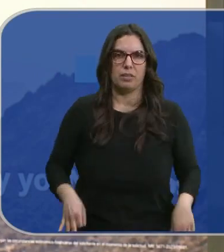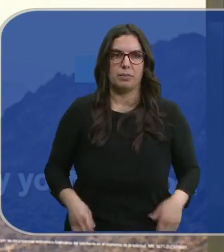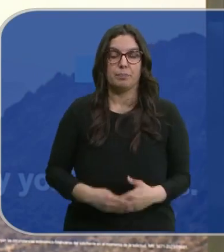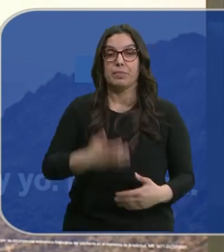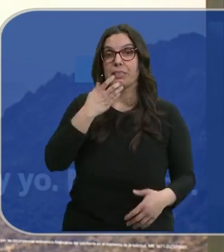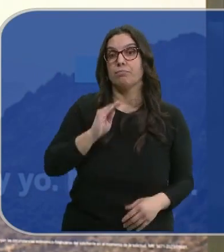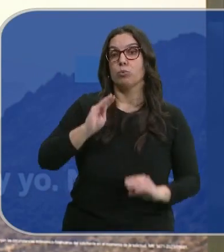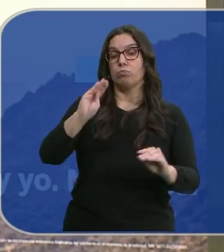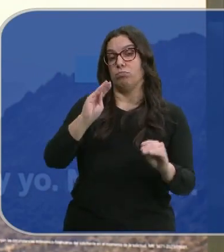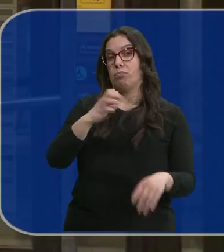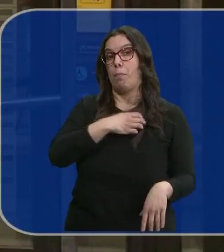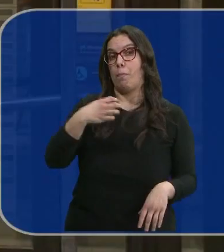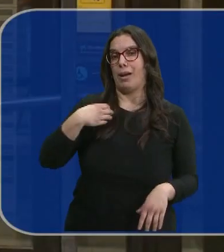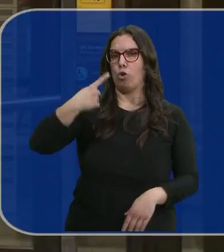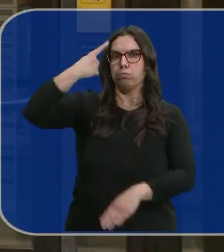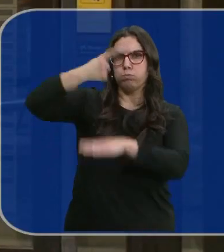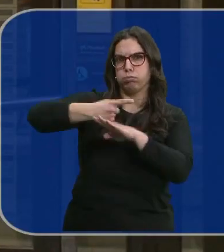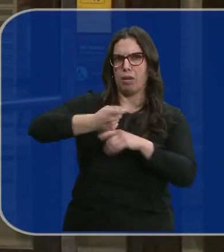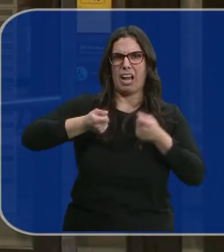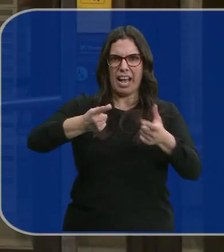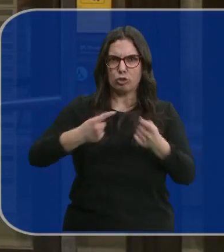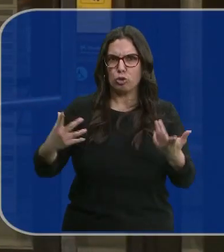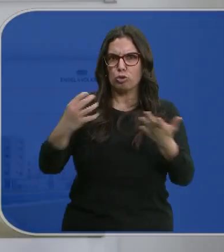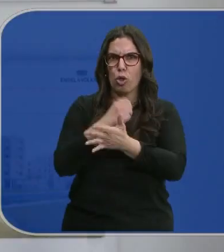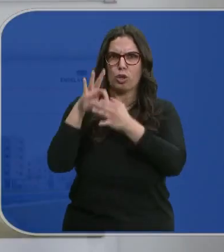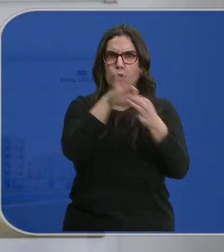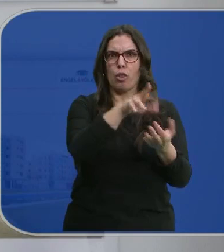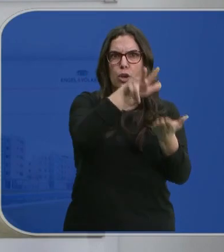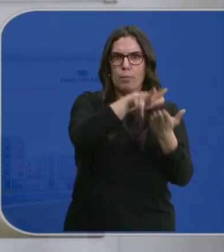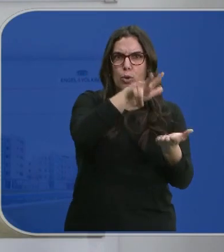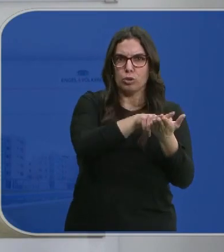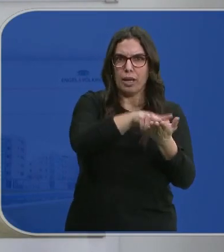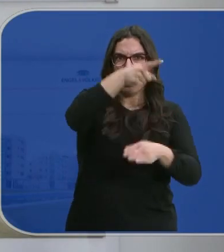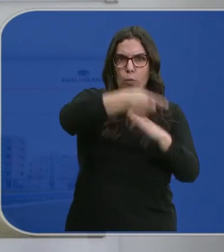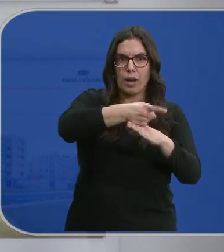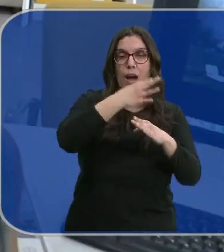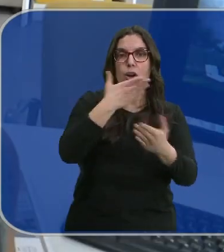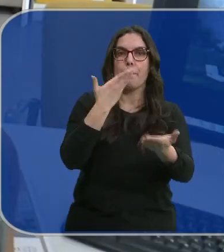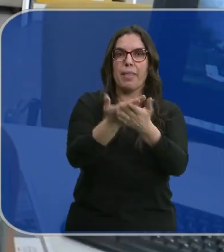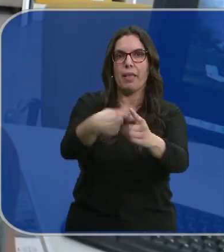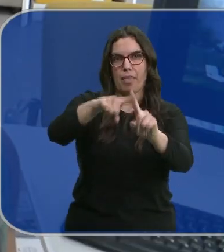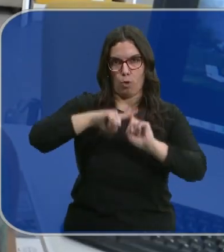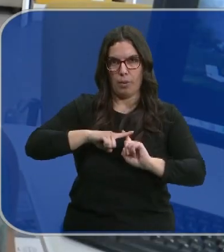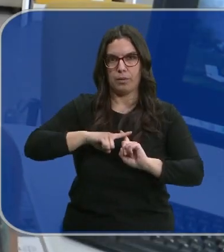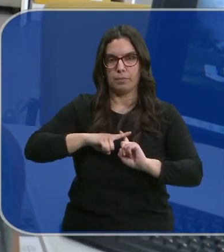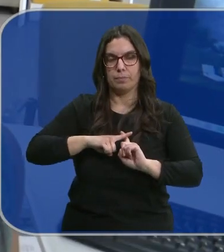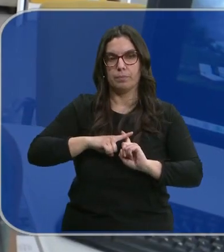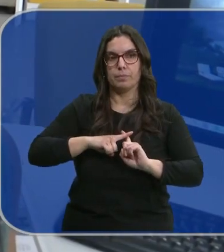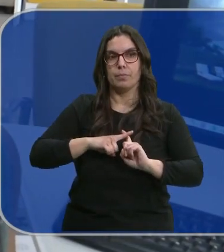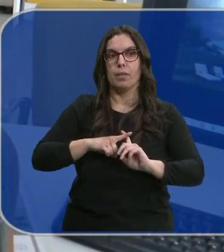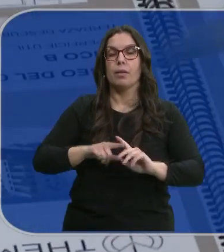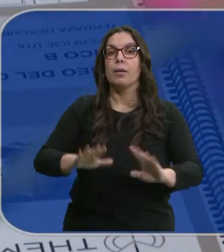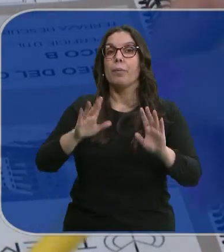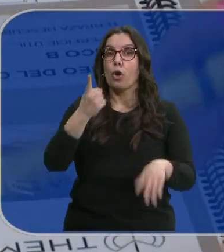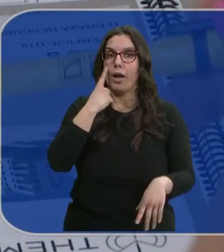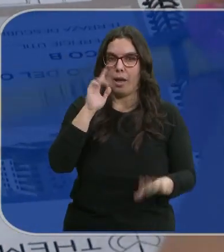Si tu banco te impuso la obligación de pagar todos los gastos asociados a la hipoteca, puedes pedir que te devuelvan lo que pagaste. Eso sí,